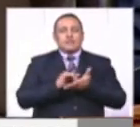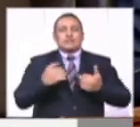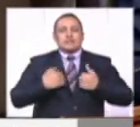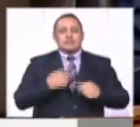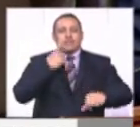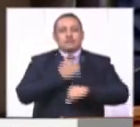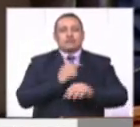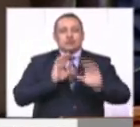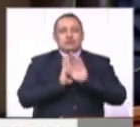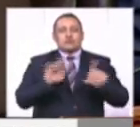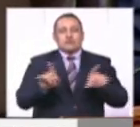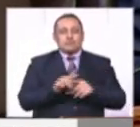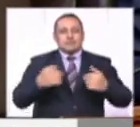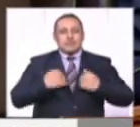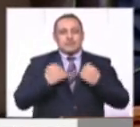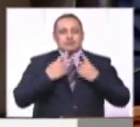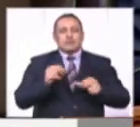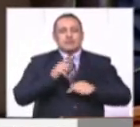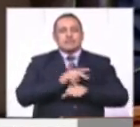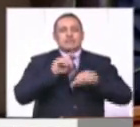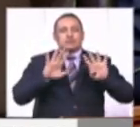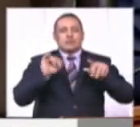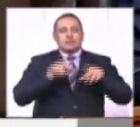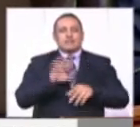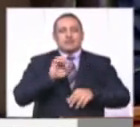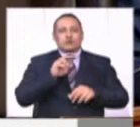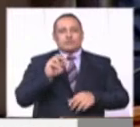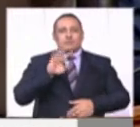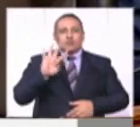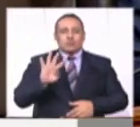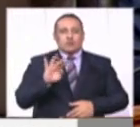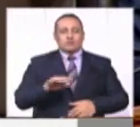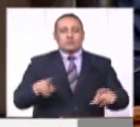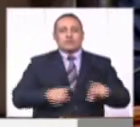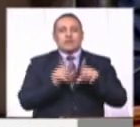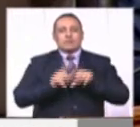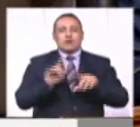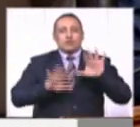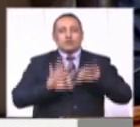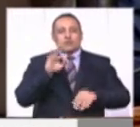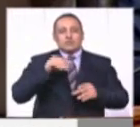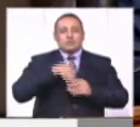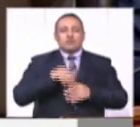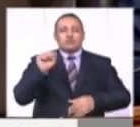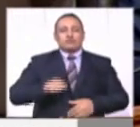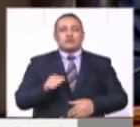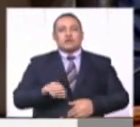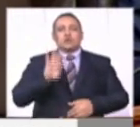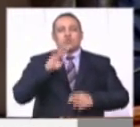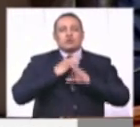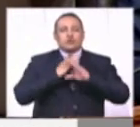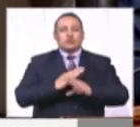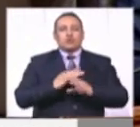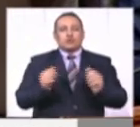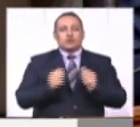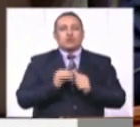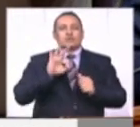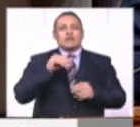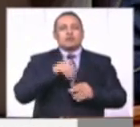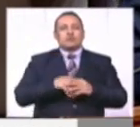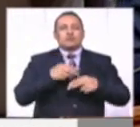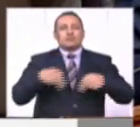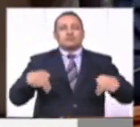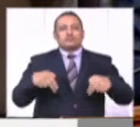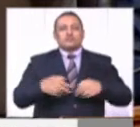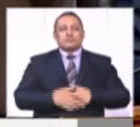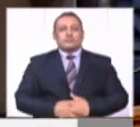constitucionales celebrada con fecha 19 de enero del 2024 con 13 votos a favor cuatro en contra y tres votos en